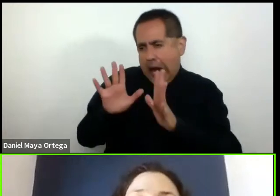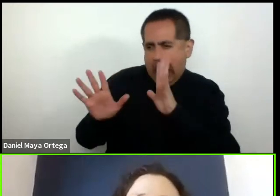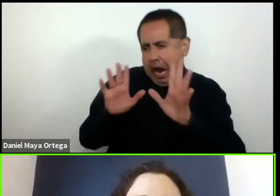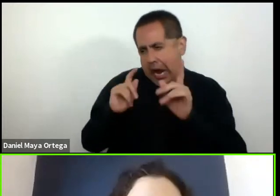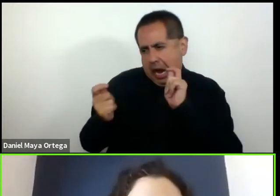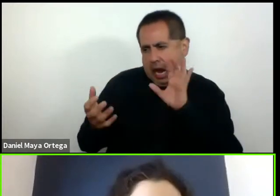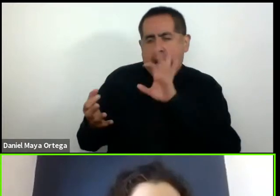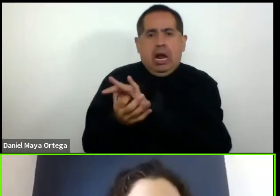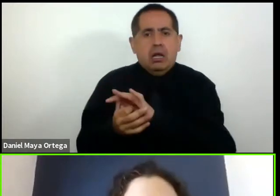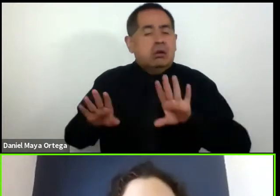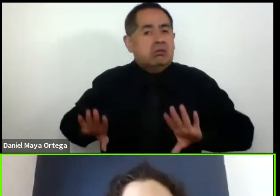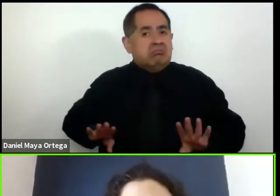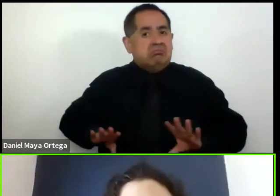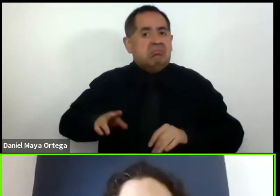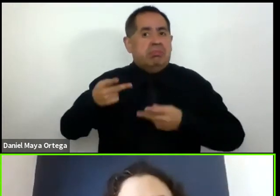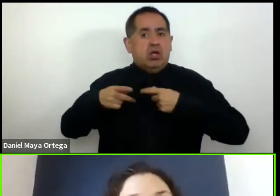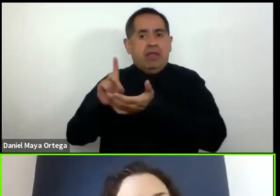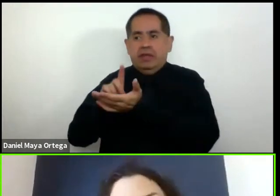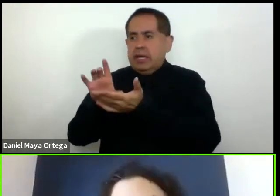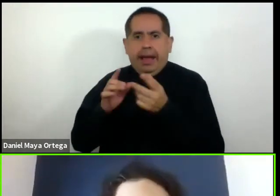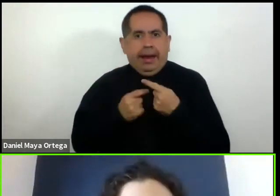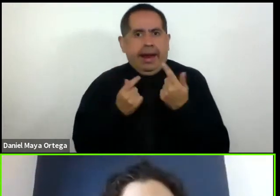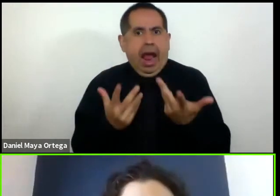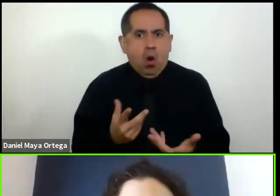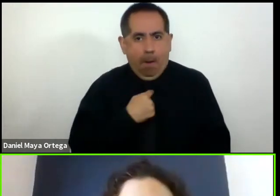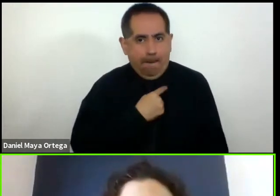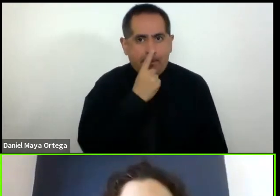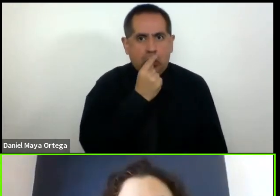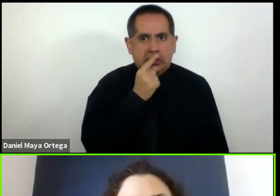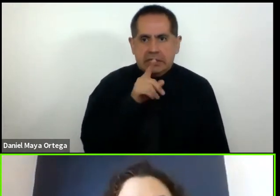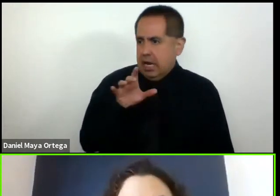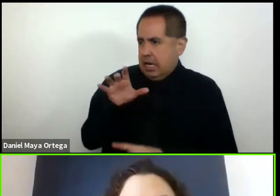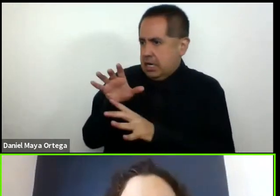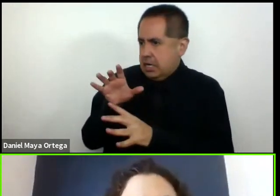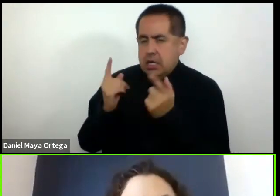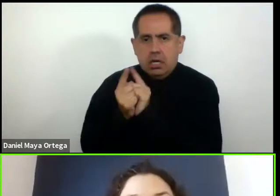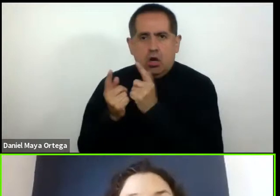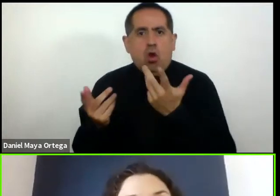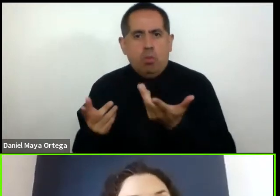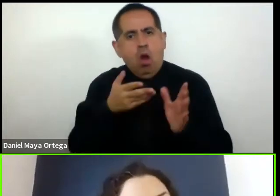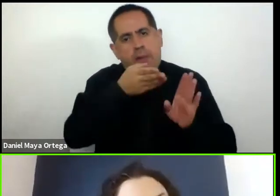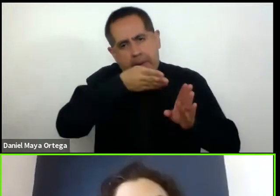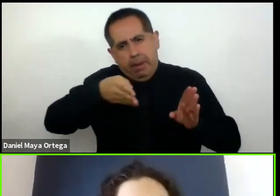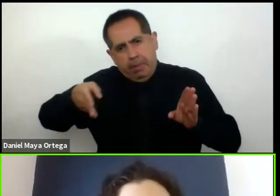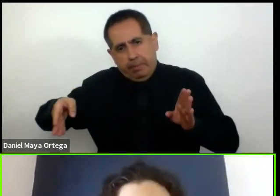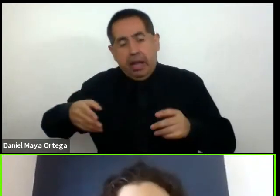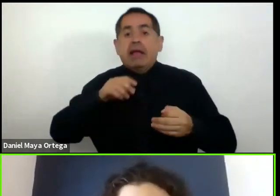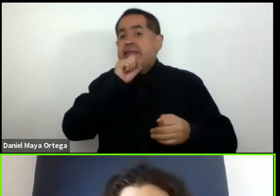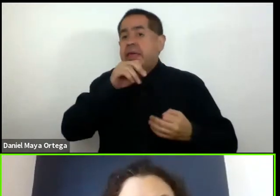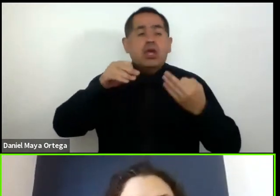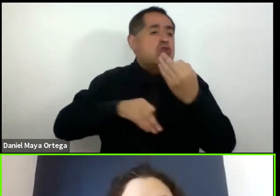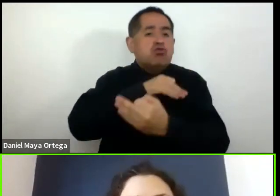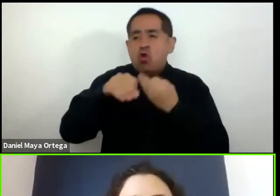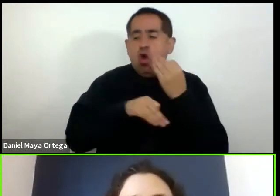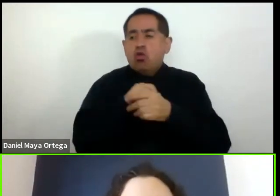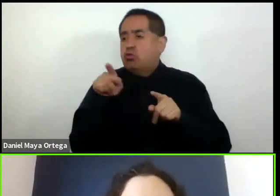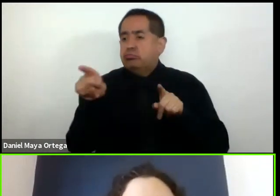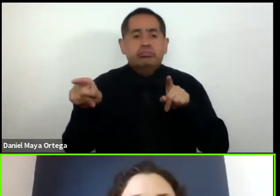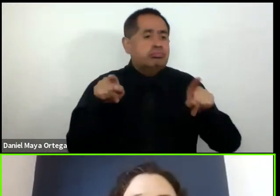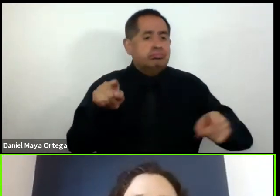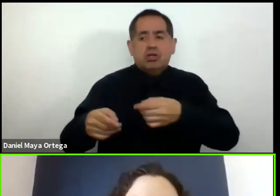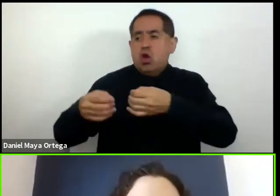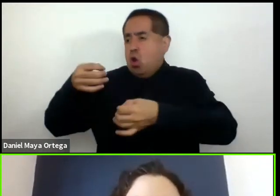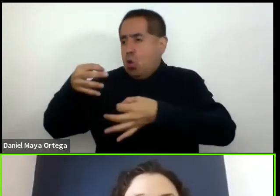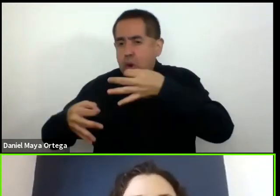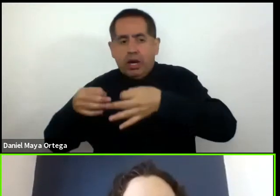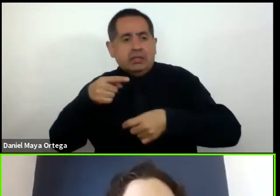se enfrenta a una persona con discapacidad y a lo largo de todo el proceso. En segundo lugar, es para todas las partes, ¿no? No solo se trata